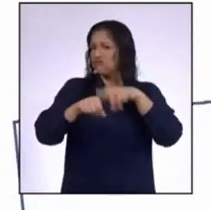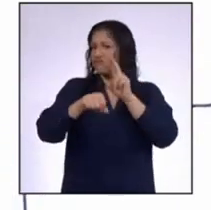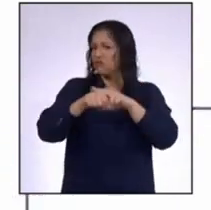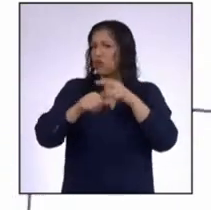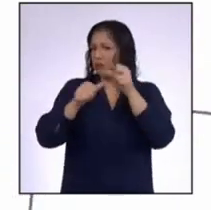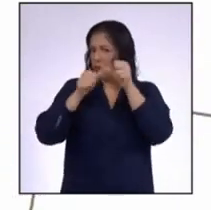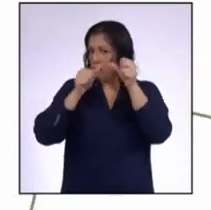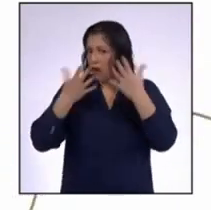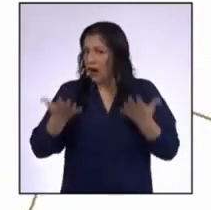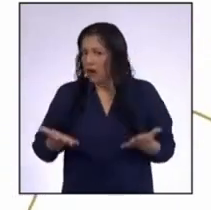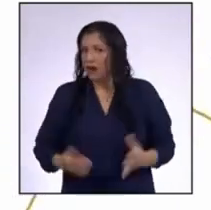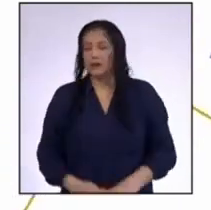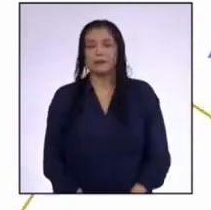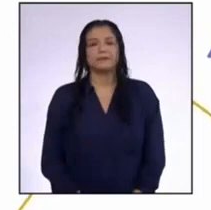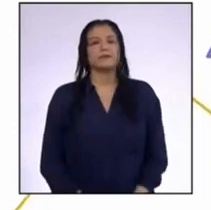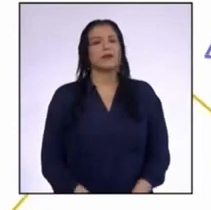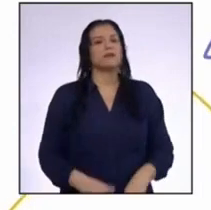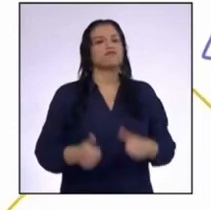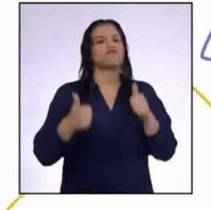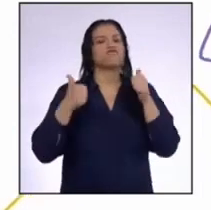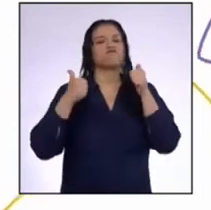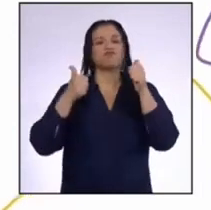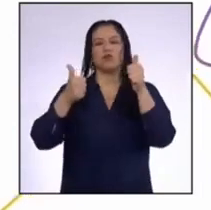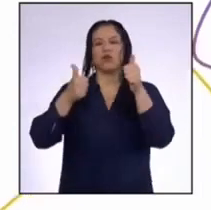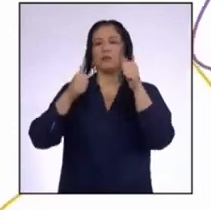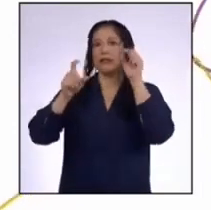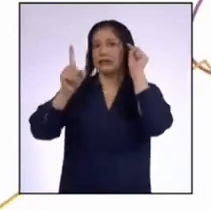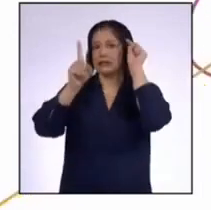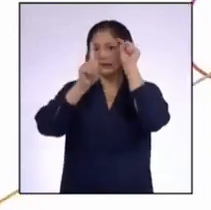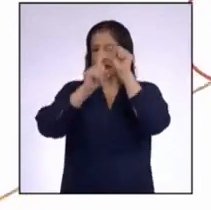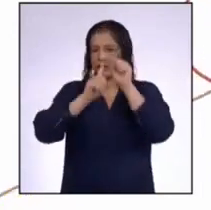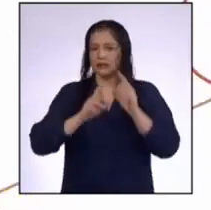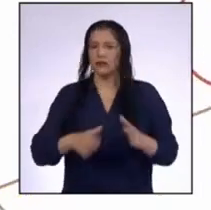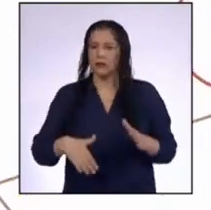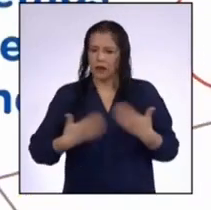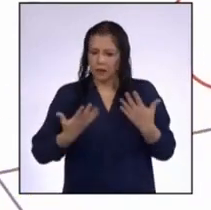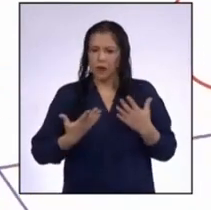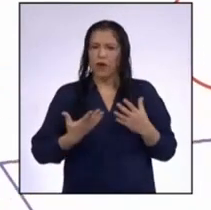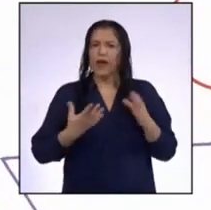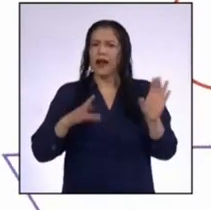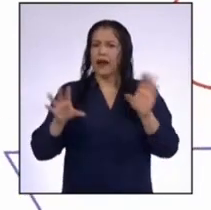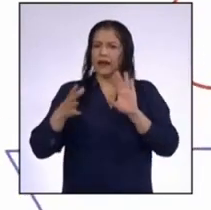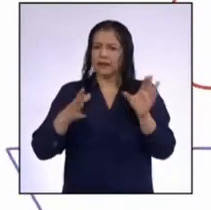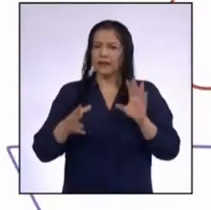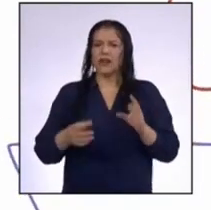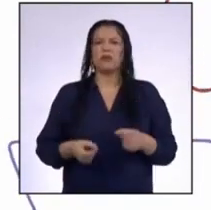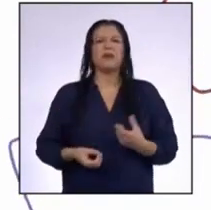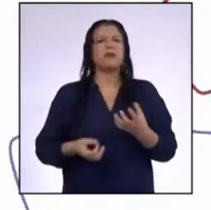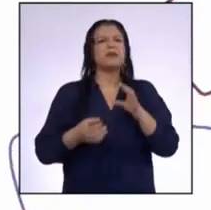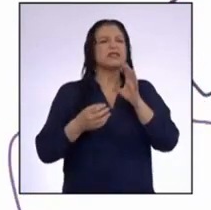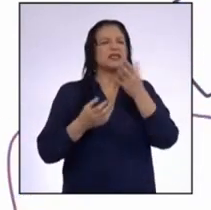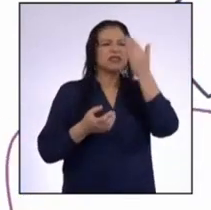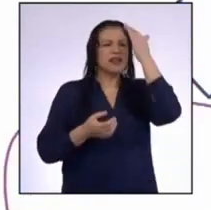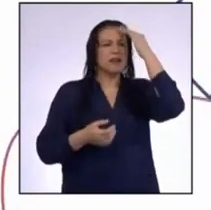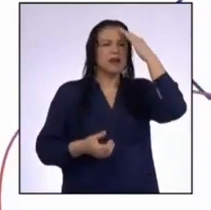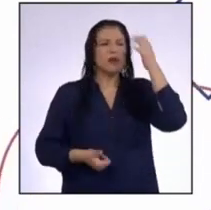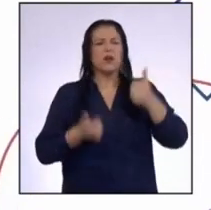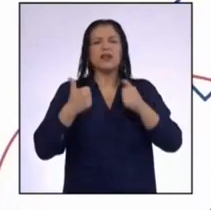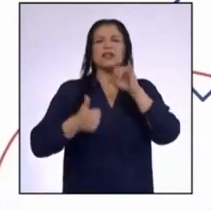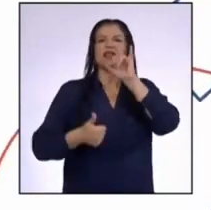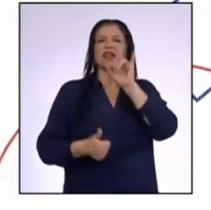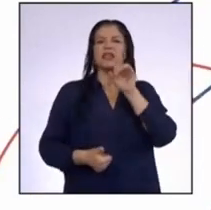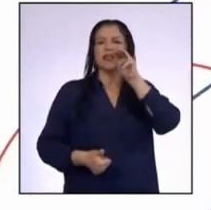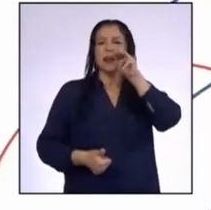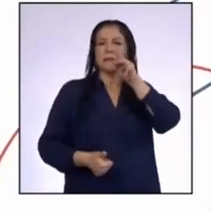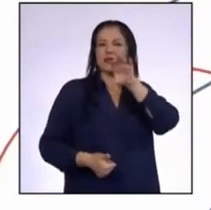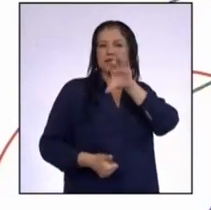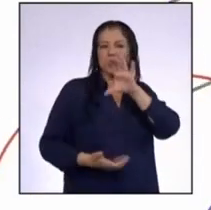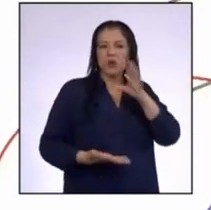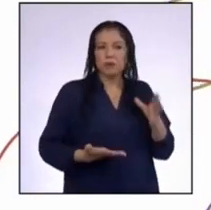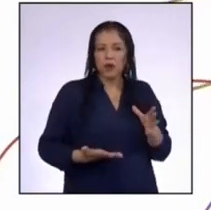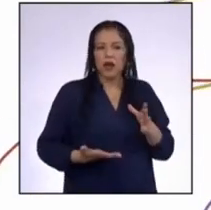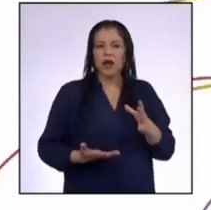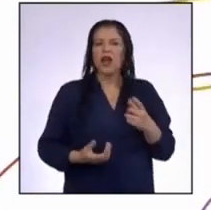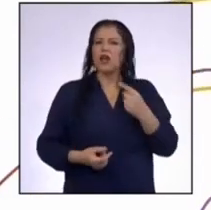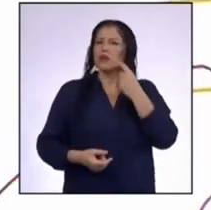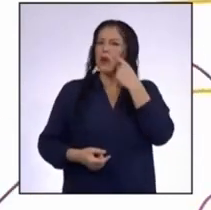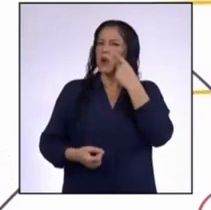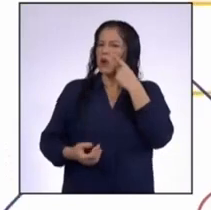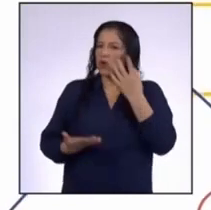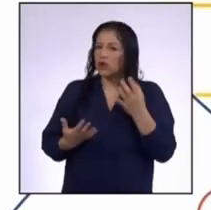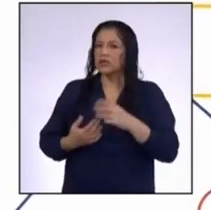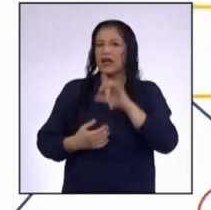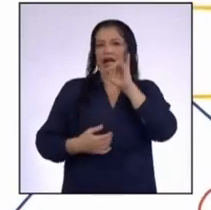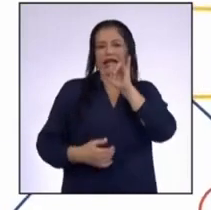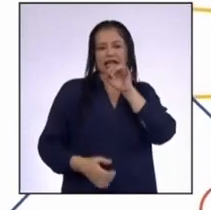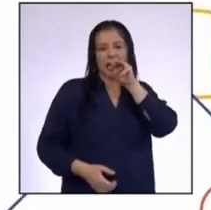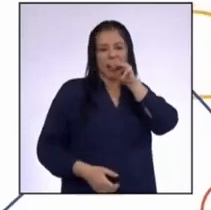normal? ¡Excelente reto! Para cumplirlo, determinaremos el índice de masa corporal, también conocido